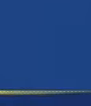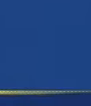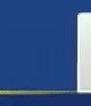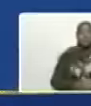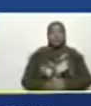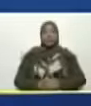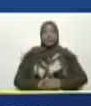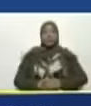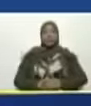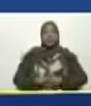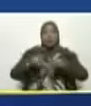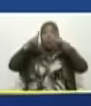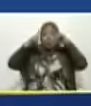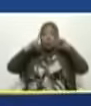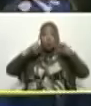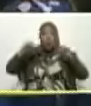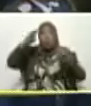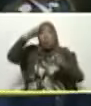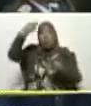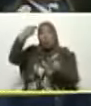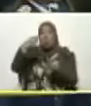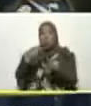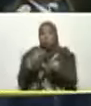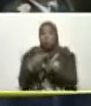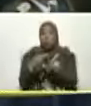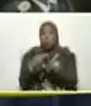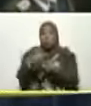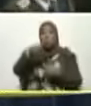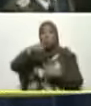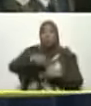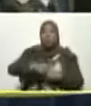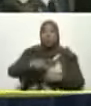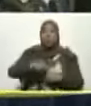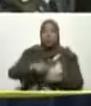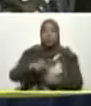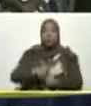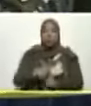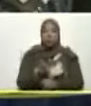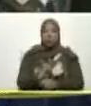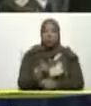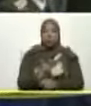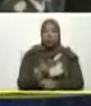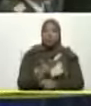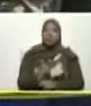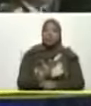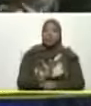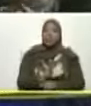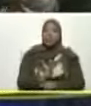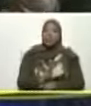profesionales del honor, quienes el día de hoy, de manera muy merecida,